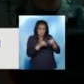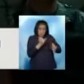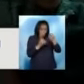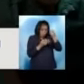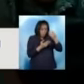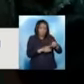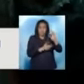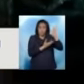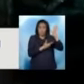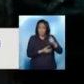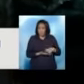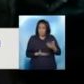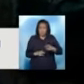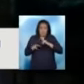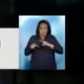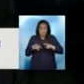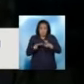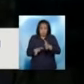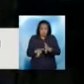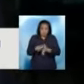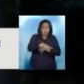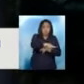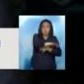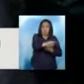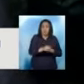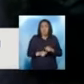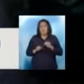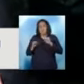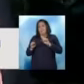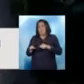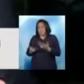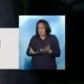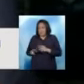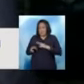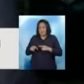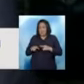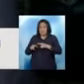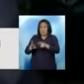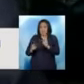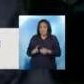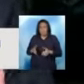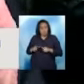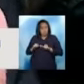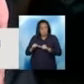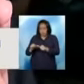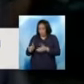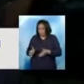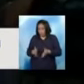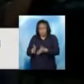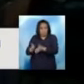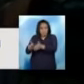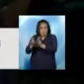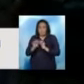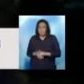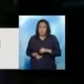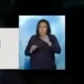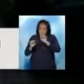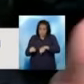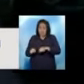en Piura, el desborde del río, ha ocasionado mucho... El río mantiene su cauce, hay un